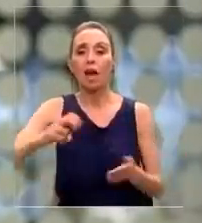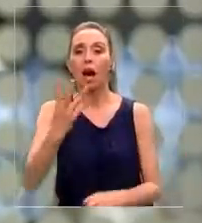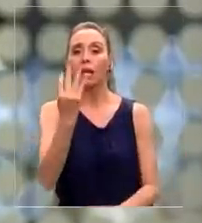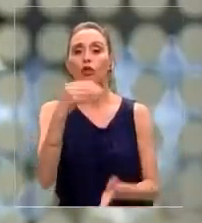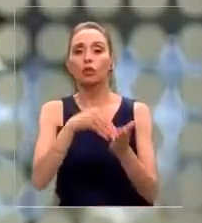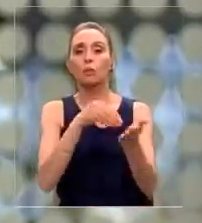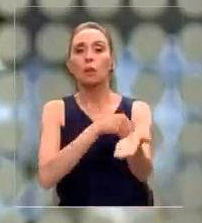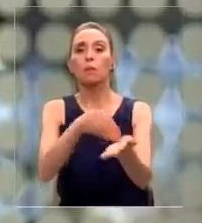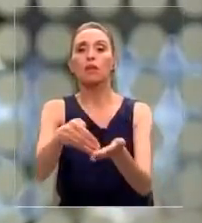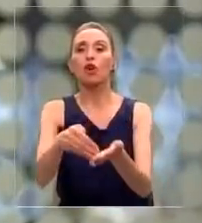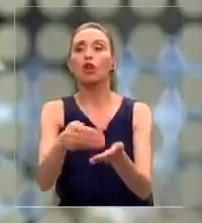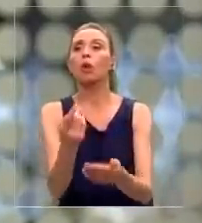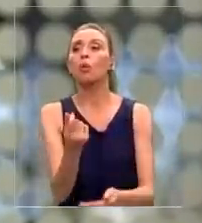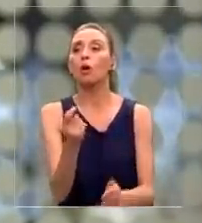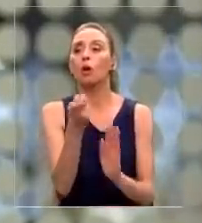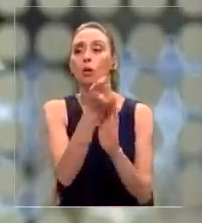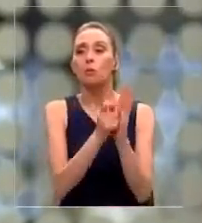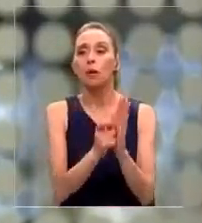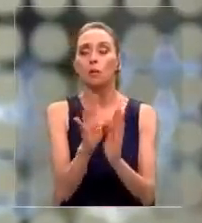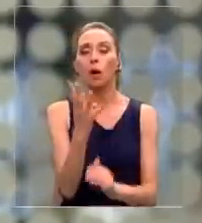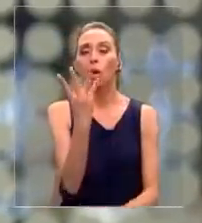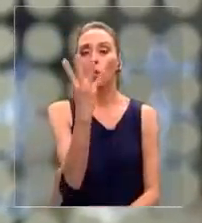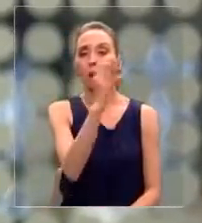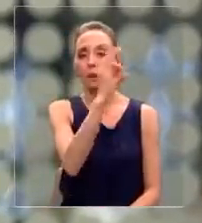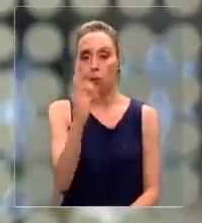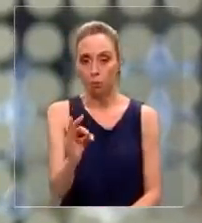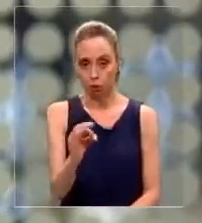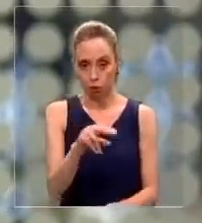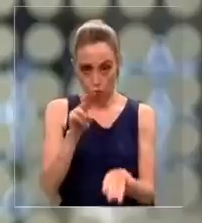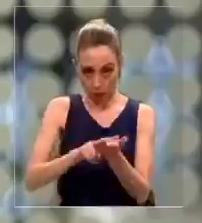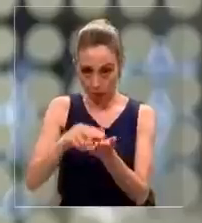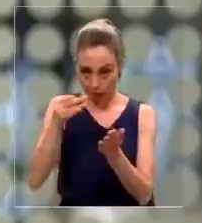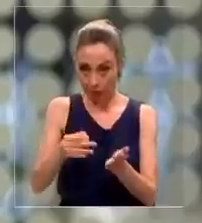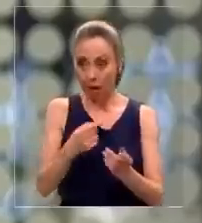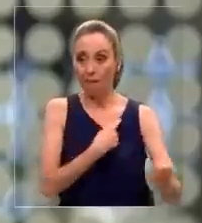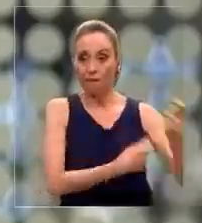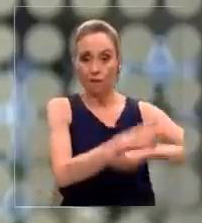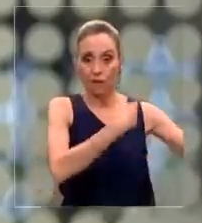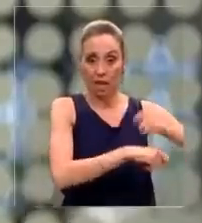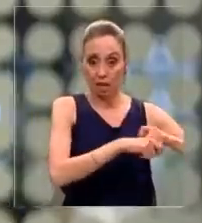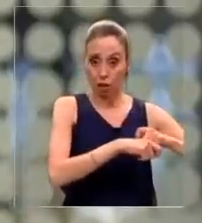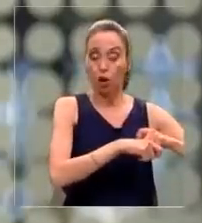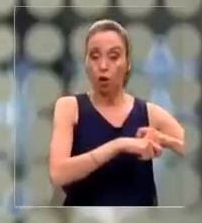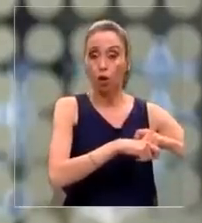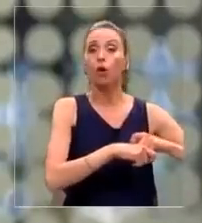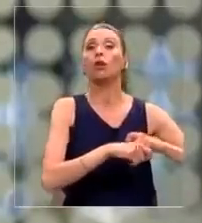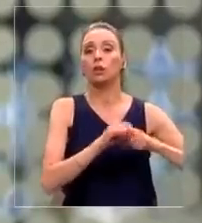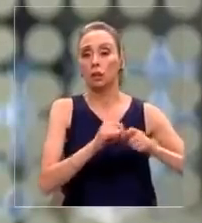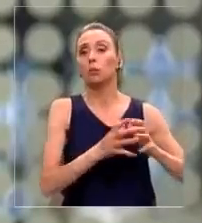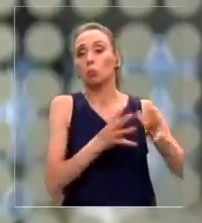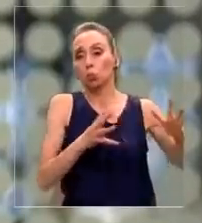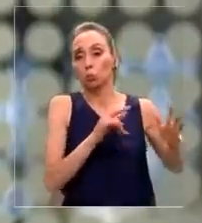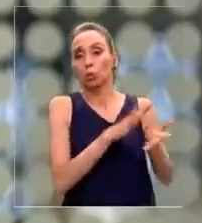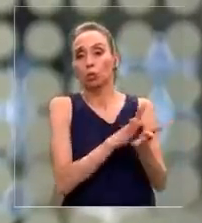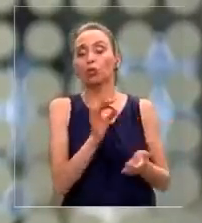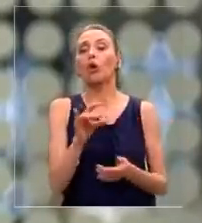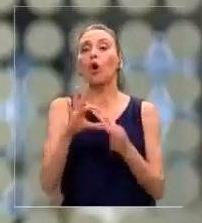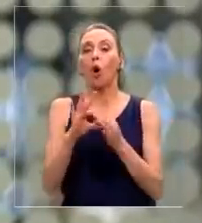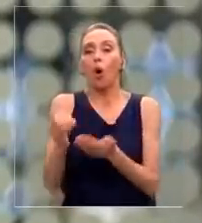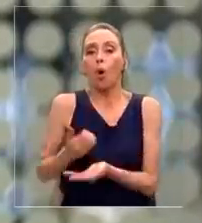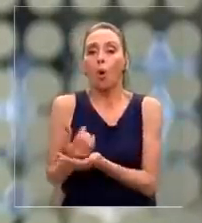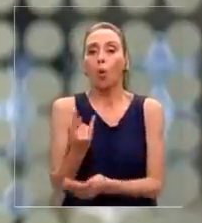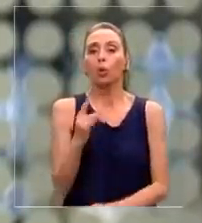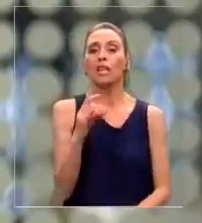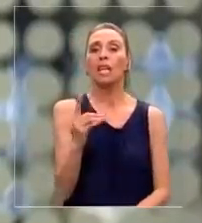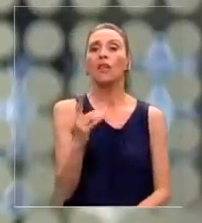14 mil millones de pesos según los Como cálculos? Como un 40% aproximadamente. ¿Y eso es real? De las ventas, sí. Del nivel de ventas, sí. ¿Y tu porcentaje de utilidad